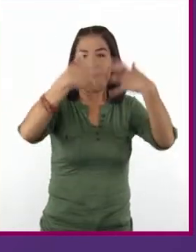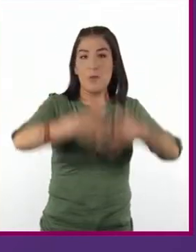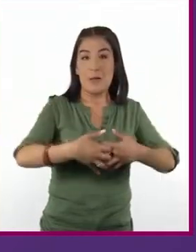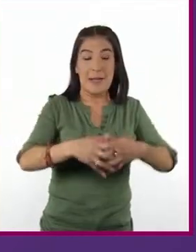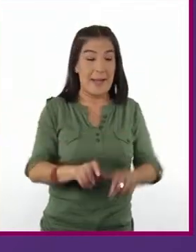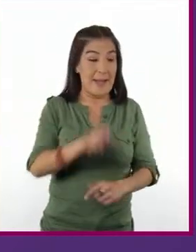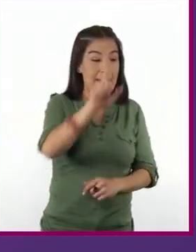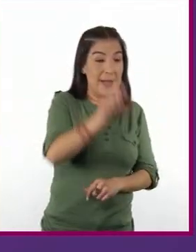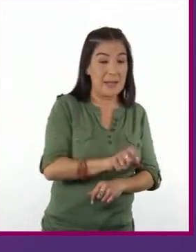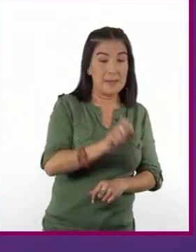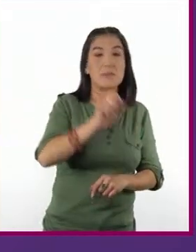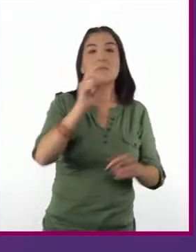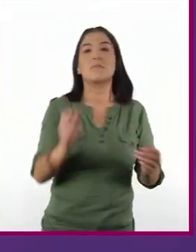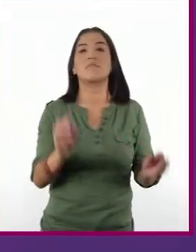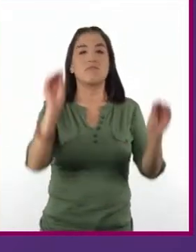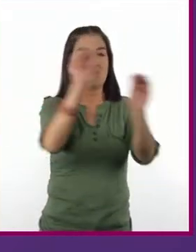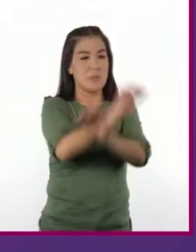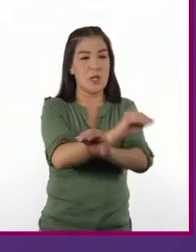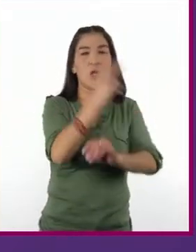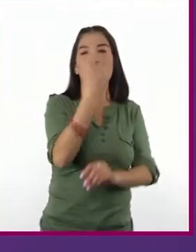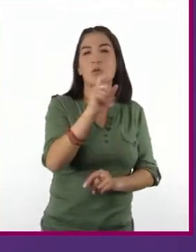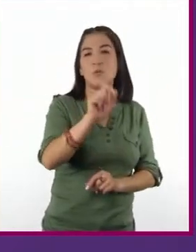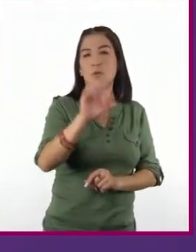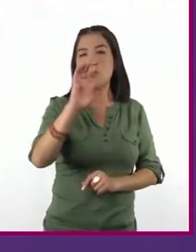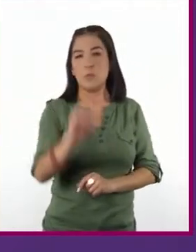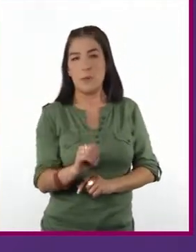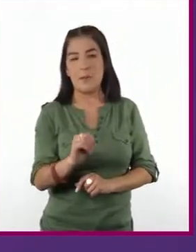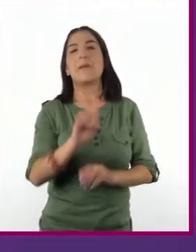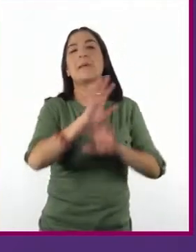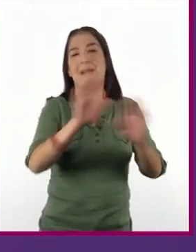x igual a 2.9 y hacer la operación.